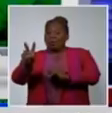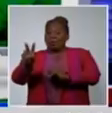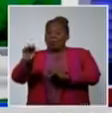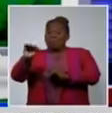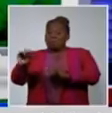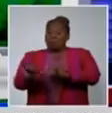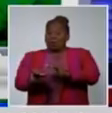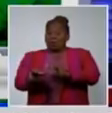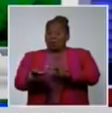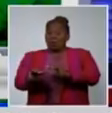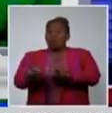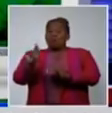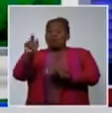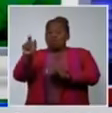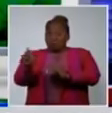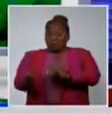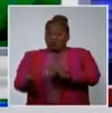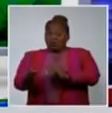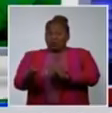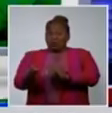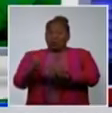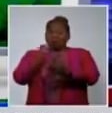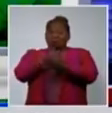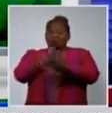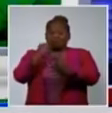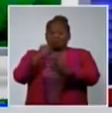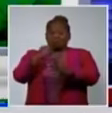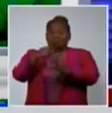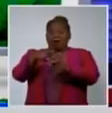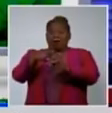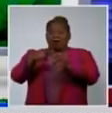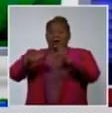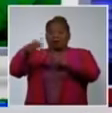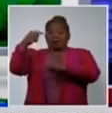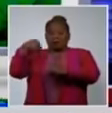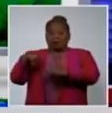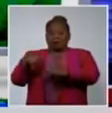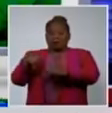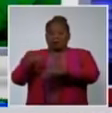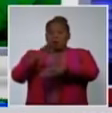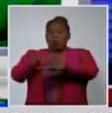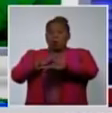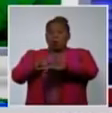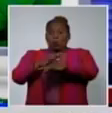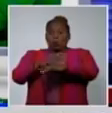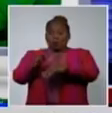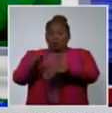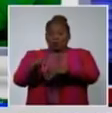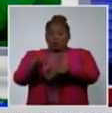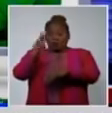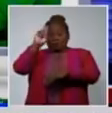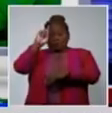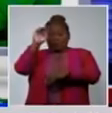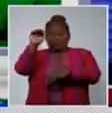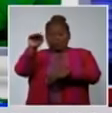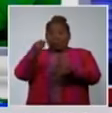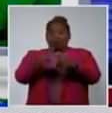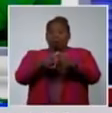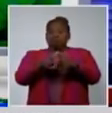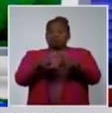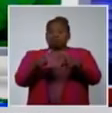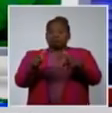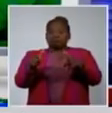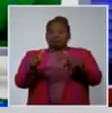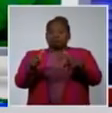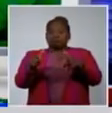que se diagnostican ayer y como consecuencia de eso son muy negativos se incrementa cuando